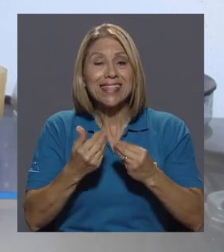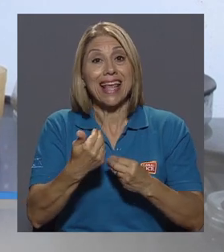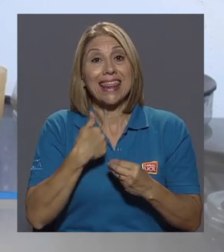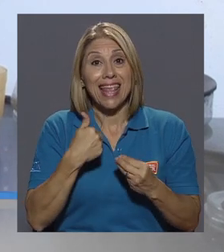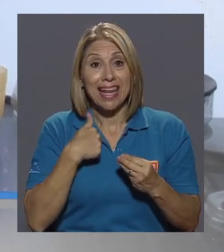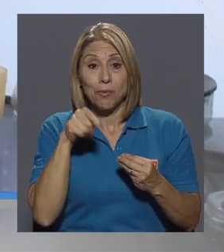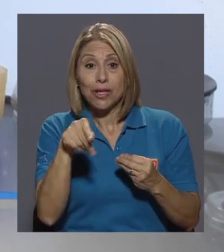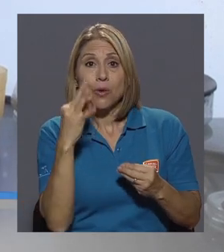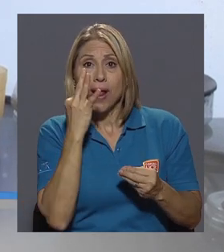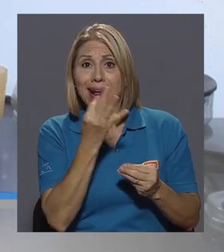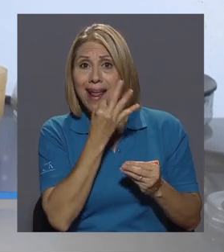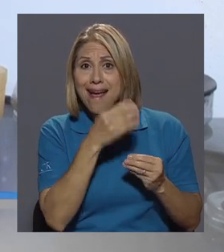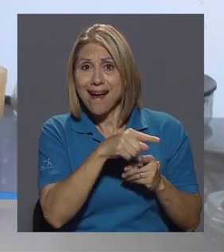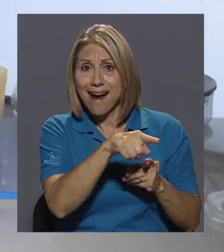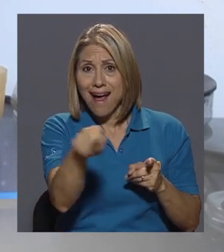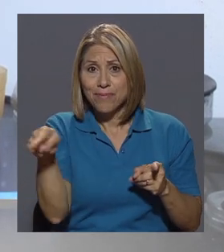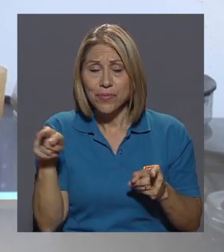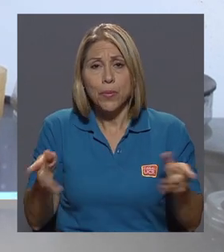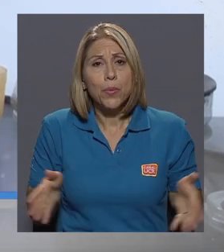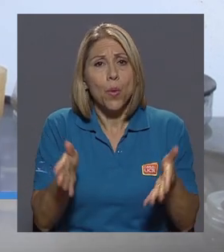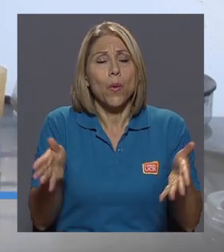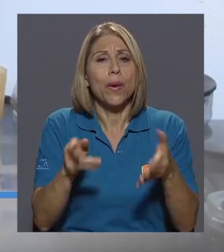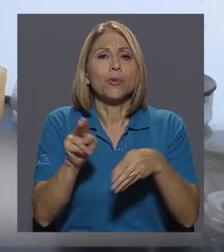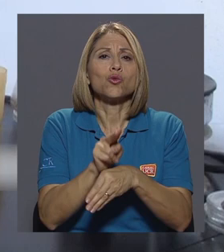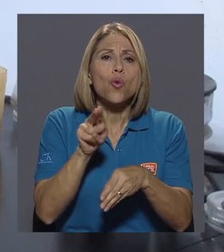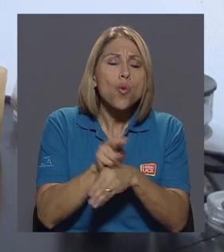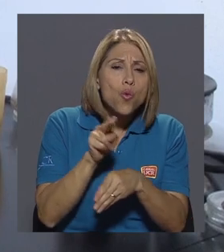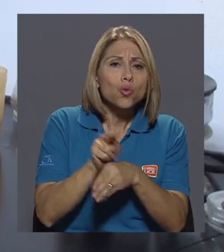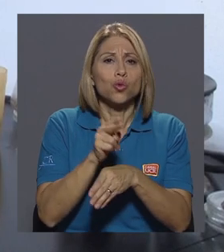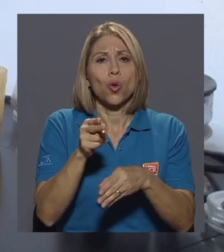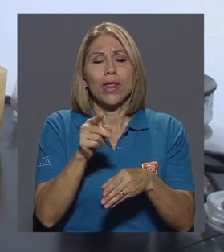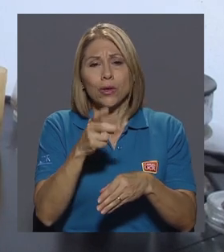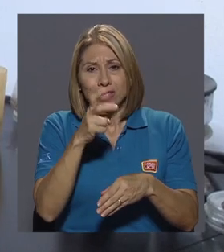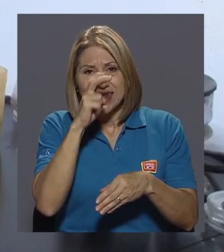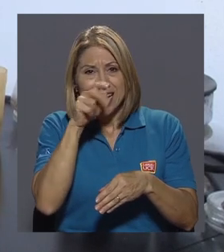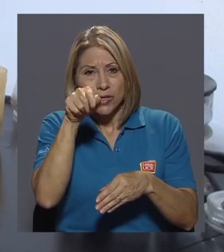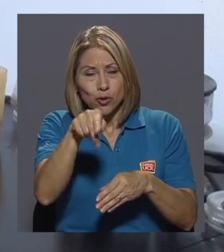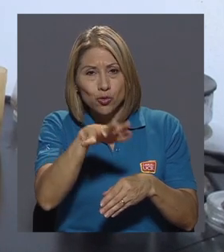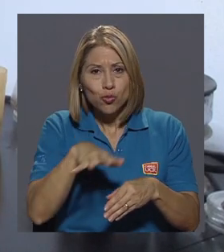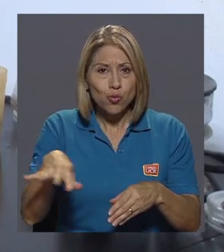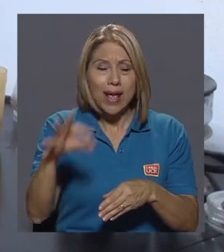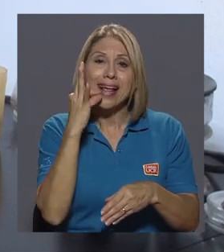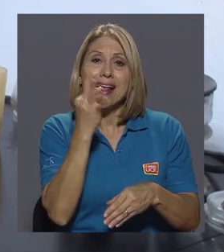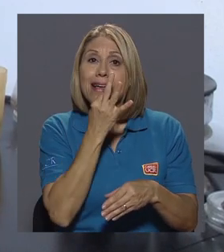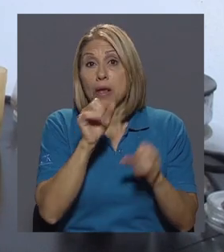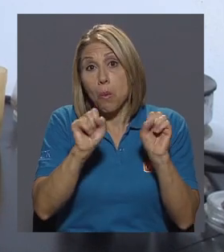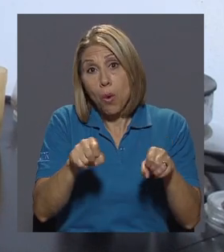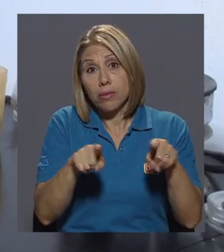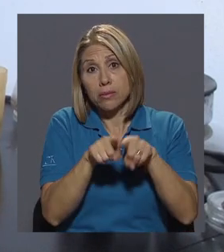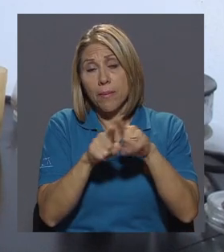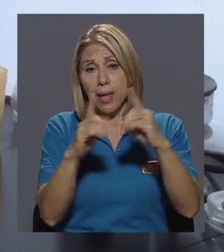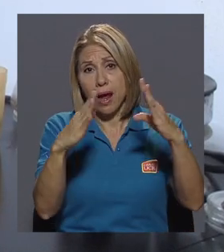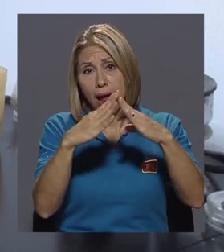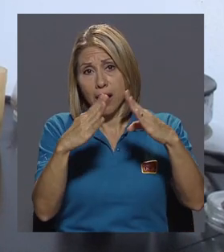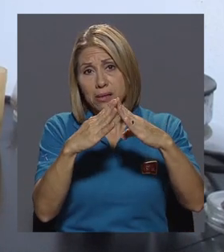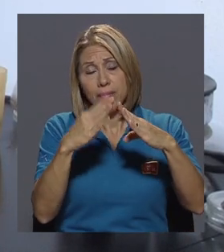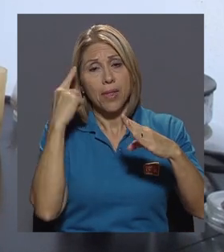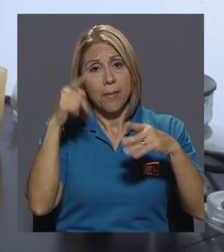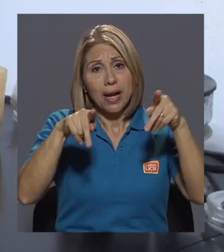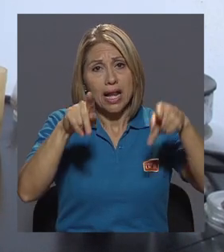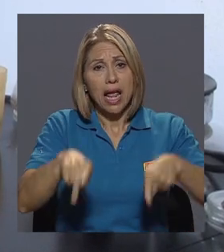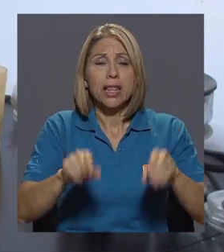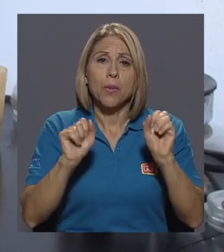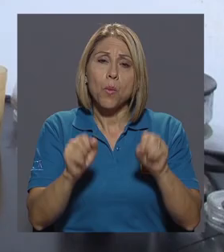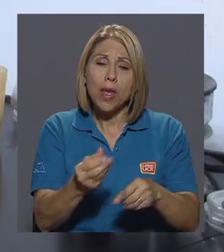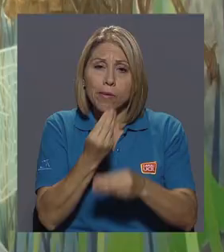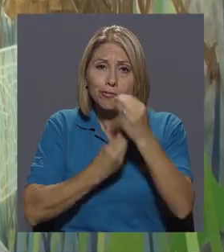y promovemos el uso y el cultivo de los insectos en granjas, pueden ser en la casa inclusive, para que la gente acceda a